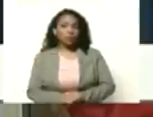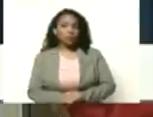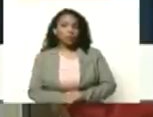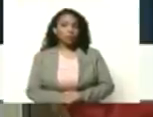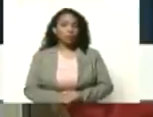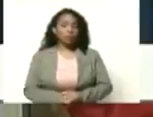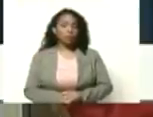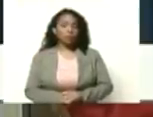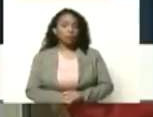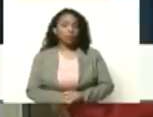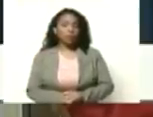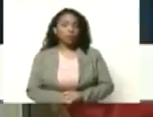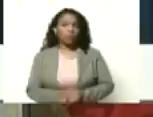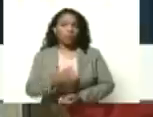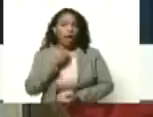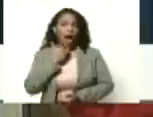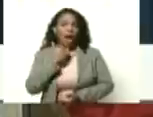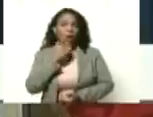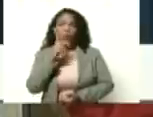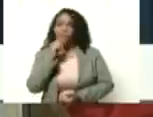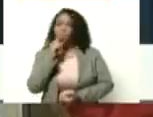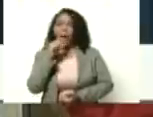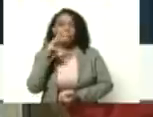algo realmente inmoral